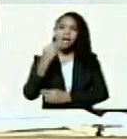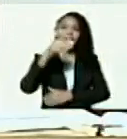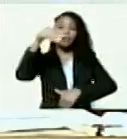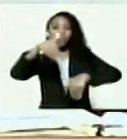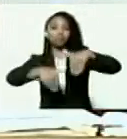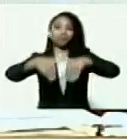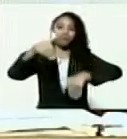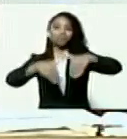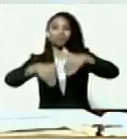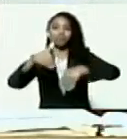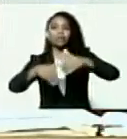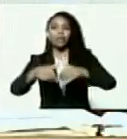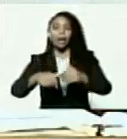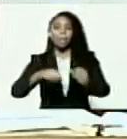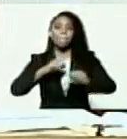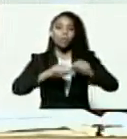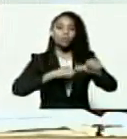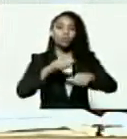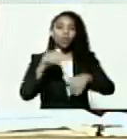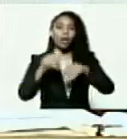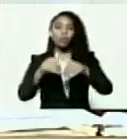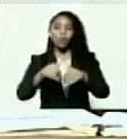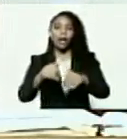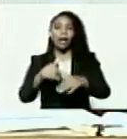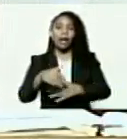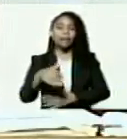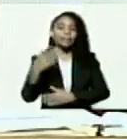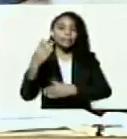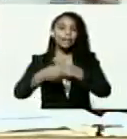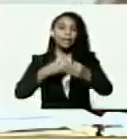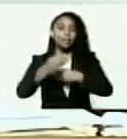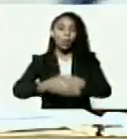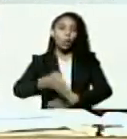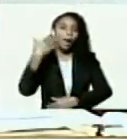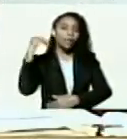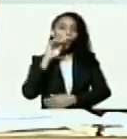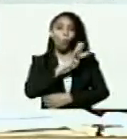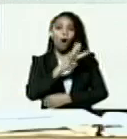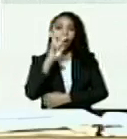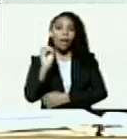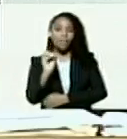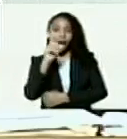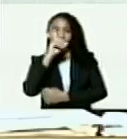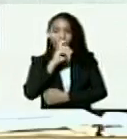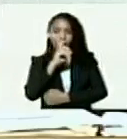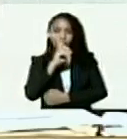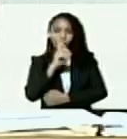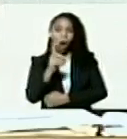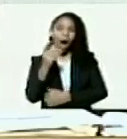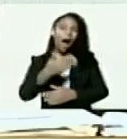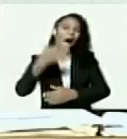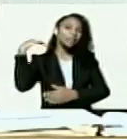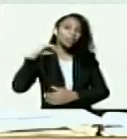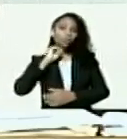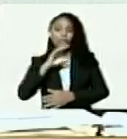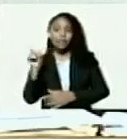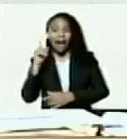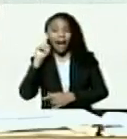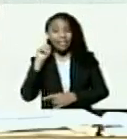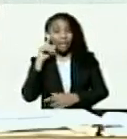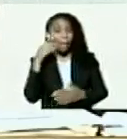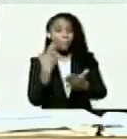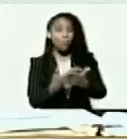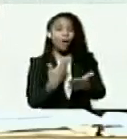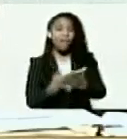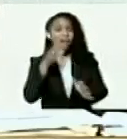elecciones que los procesos electorales que se suscitaron los 40 años anteriores. Una prueba